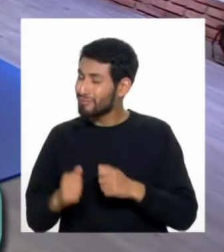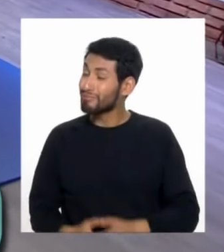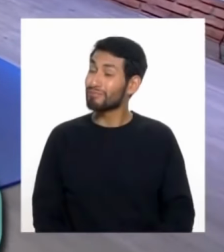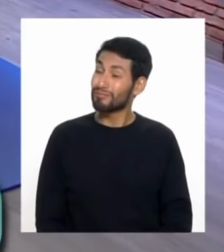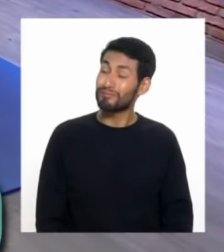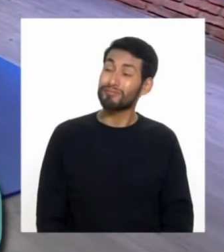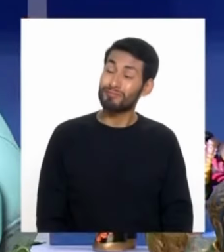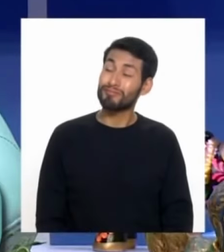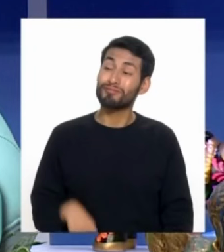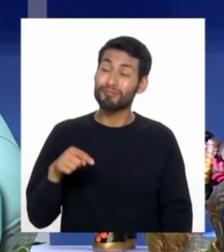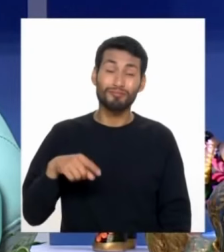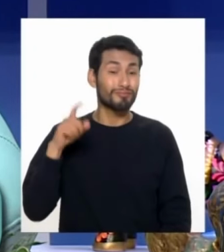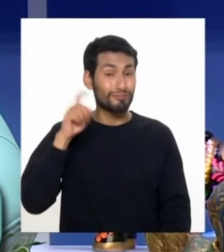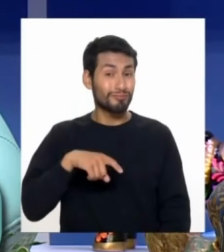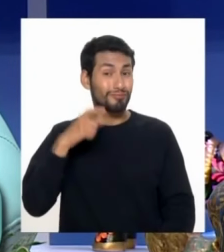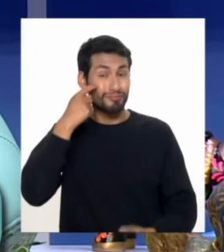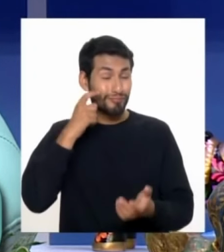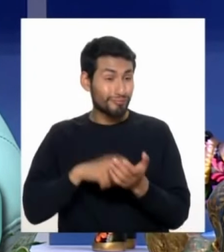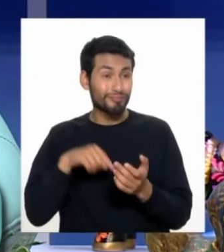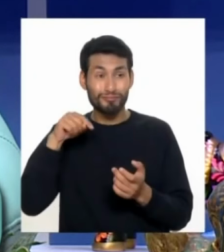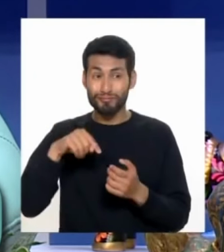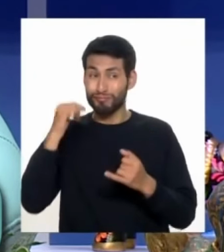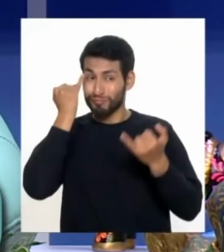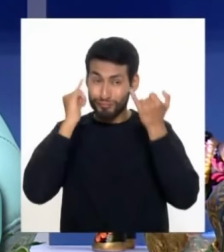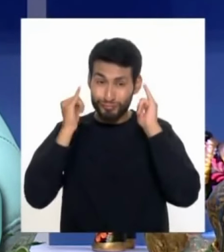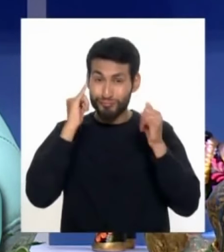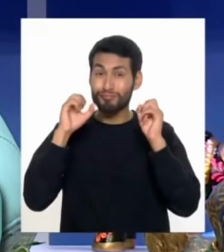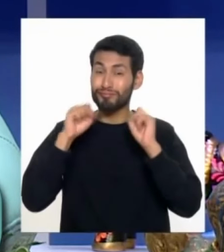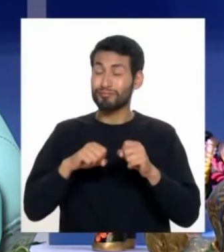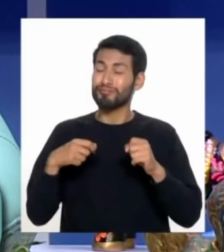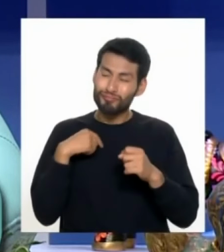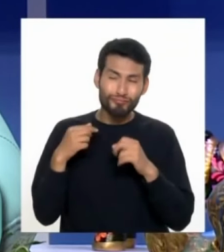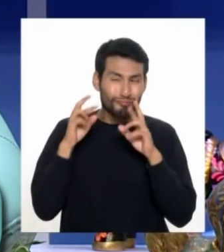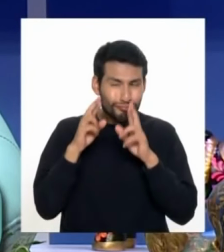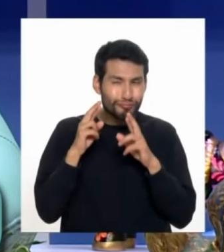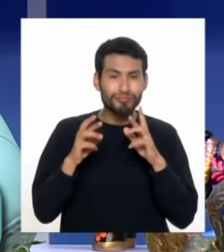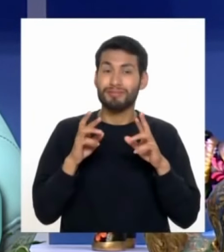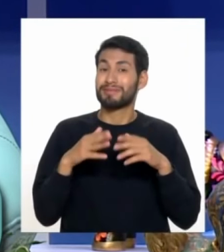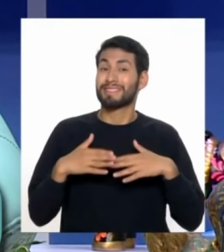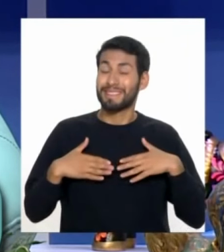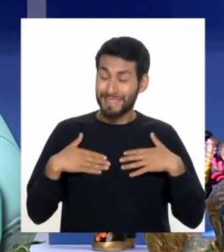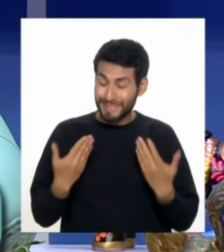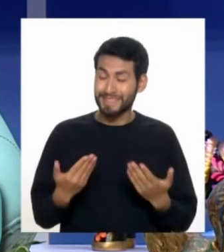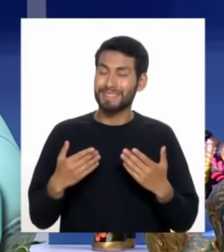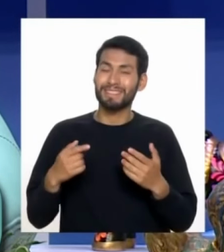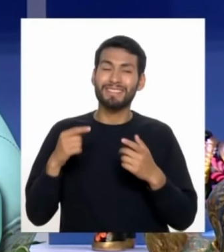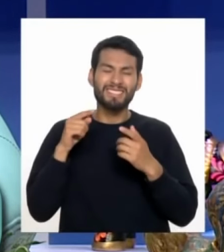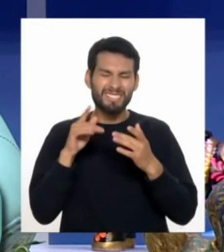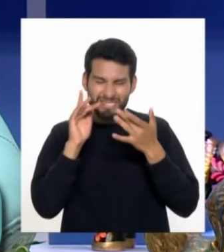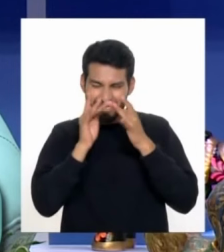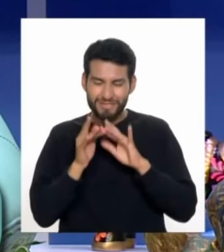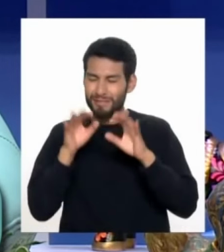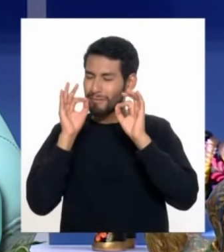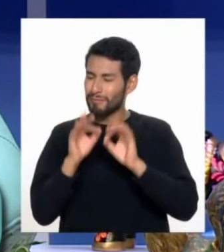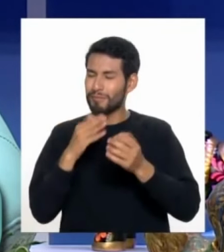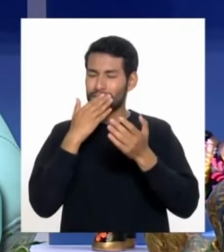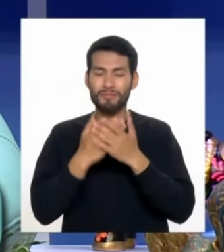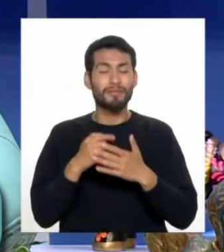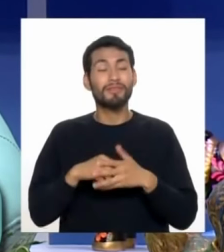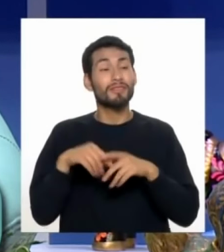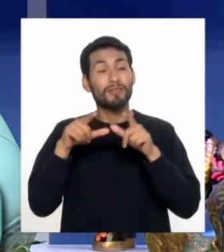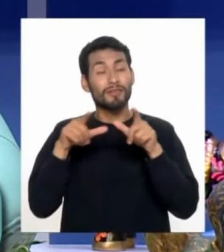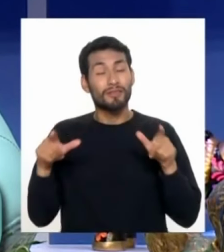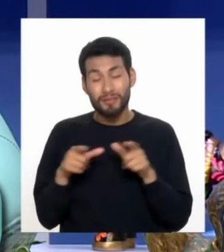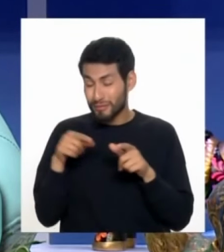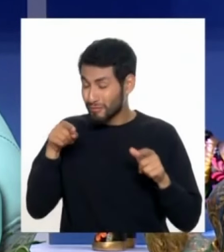que tenemos que tomar en cuenta, que son estrategias que se esperan que se pueda realizar debidamente para que, sobre todo en